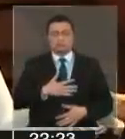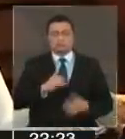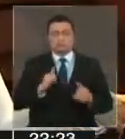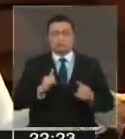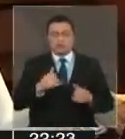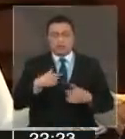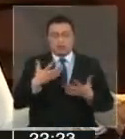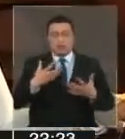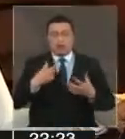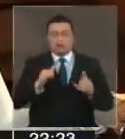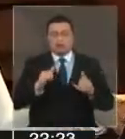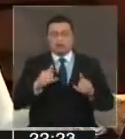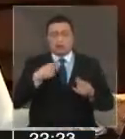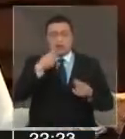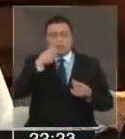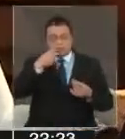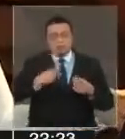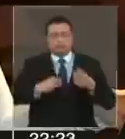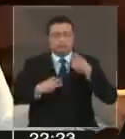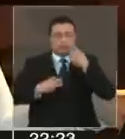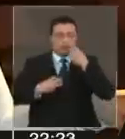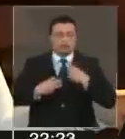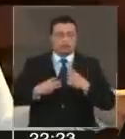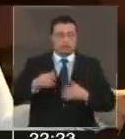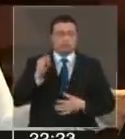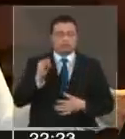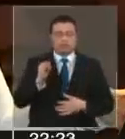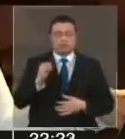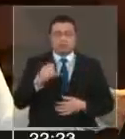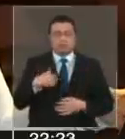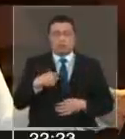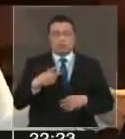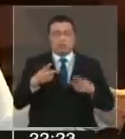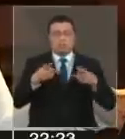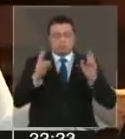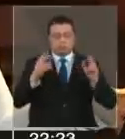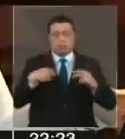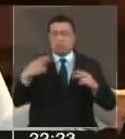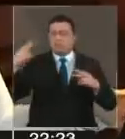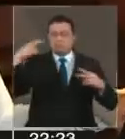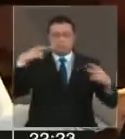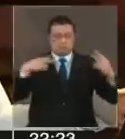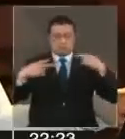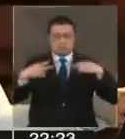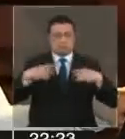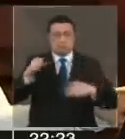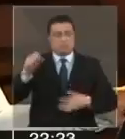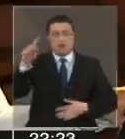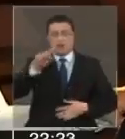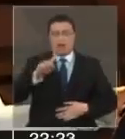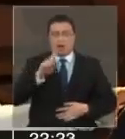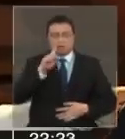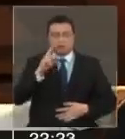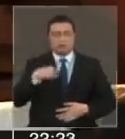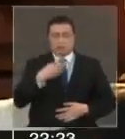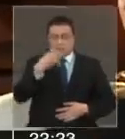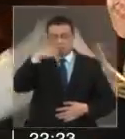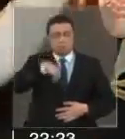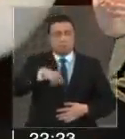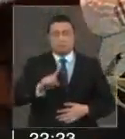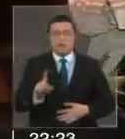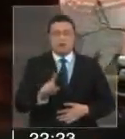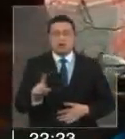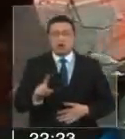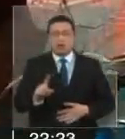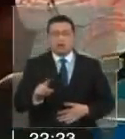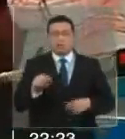cabeza. Se me cae la saliva. Pero me atrevo a que todos ustedes me vean tal cual soy. No me oculto.